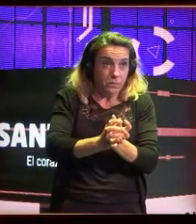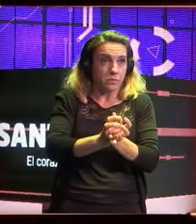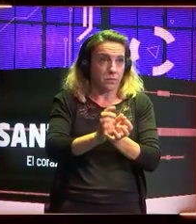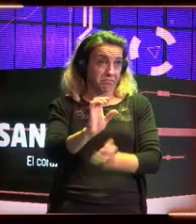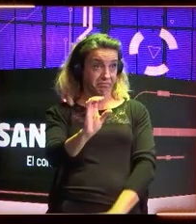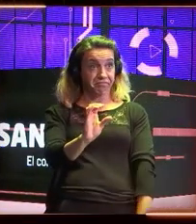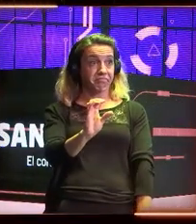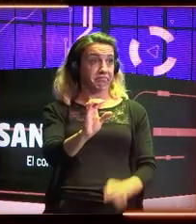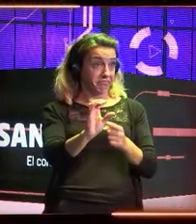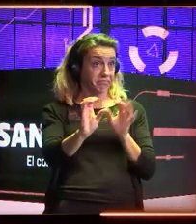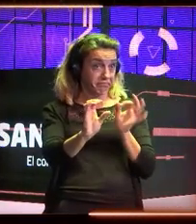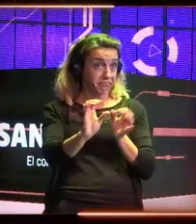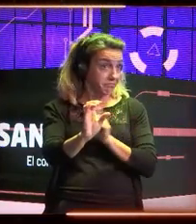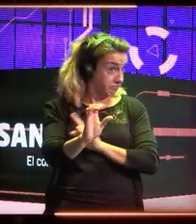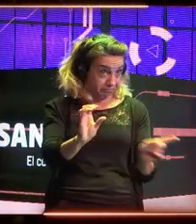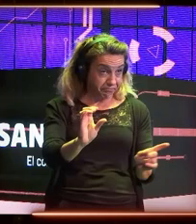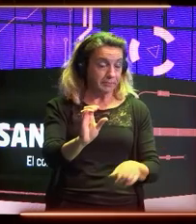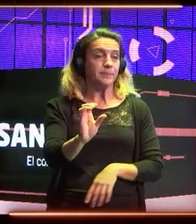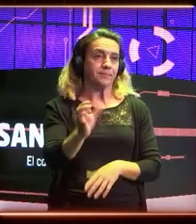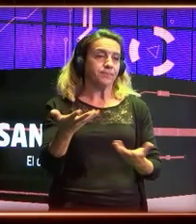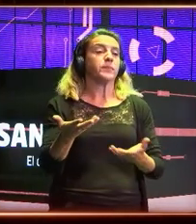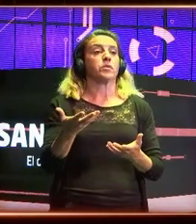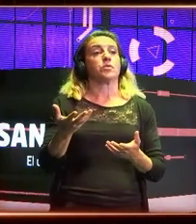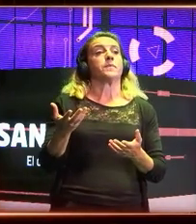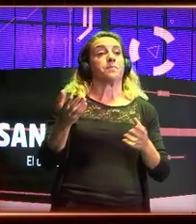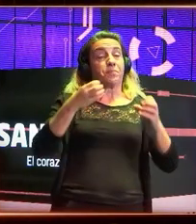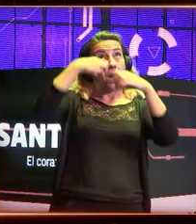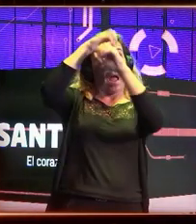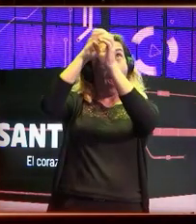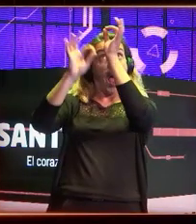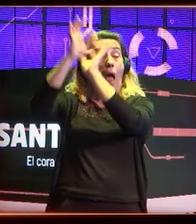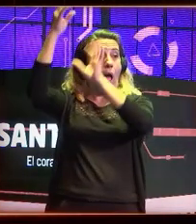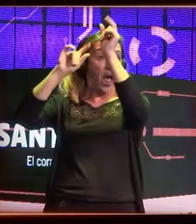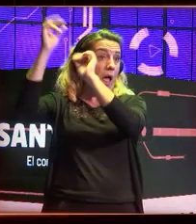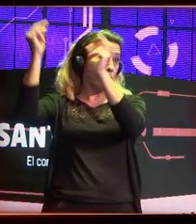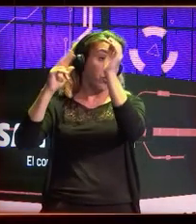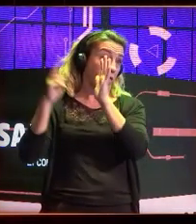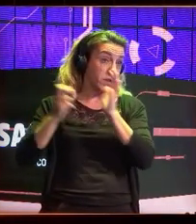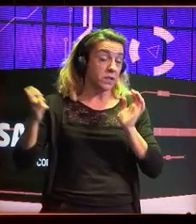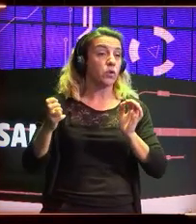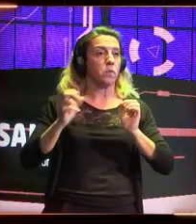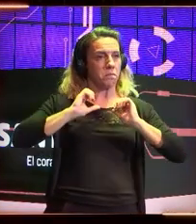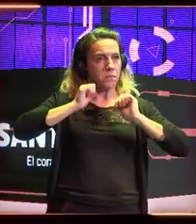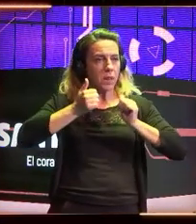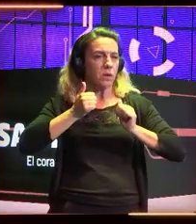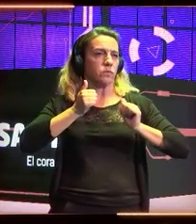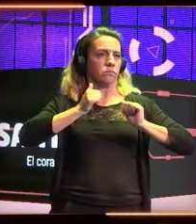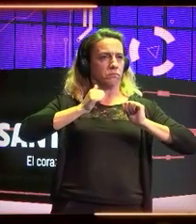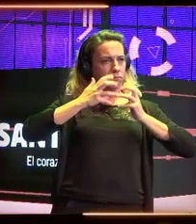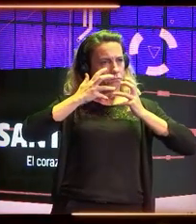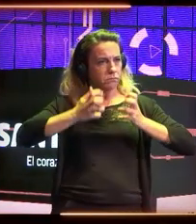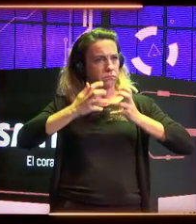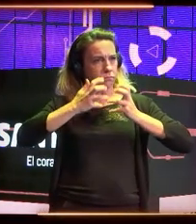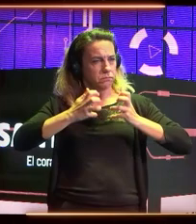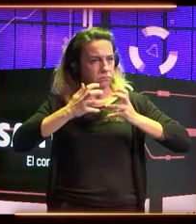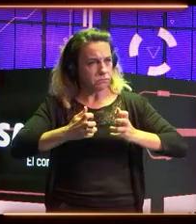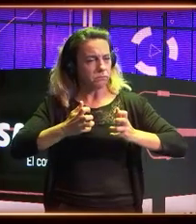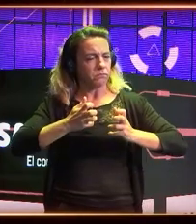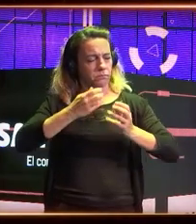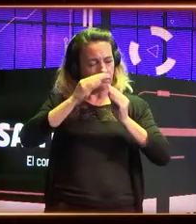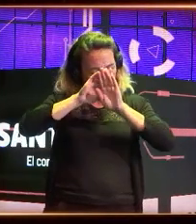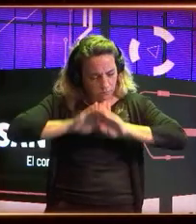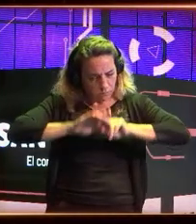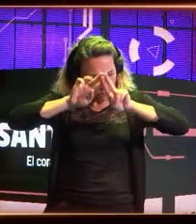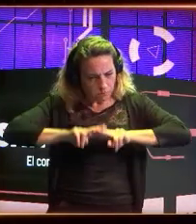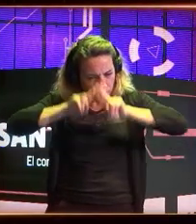verdad sin embargo los astrofísicos empezaron a tomarse más en serio cuando encontraron un mecanismo con el cual